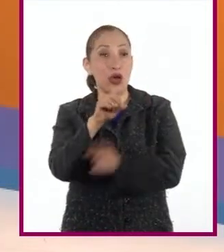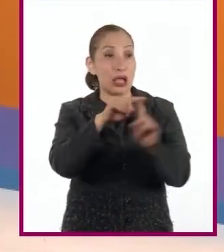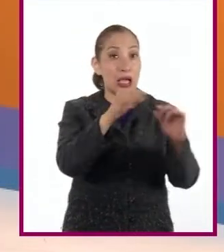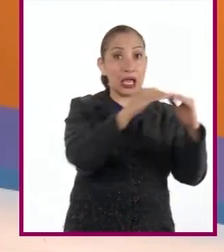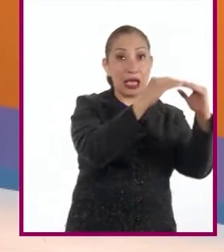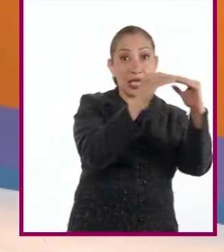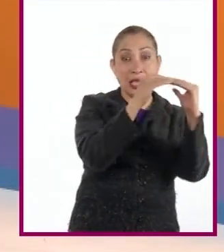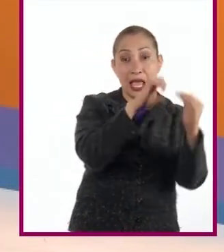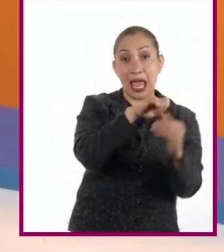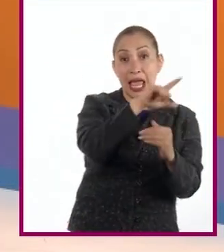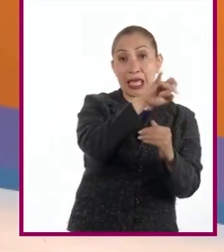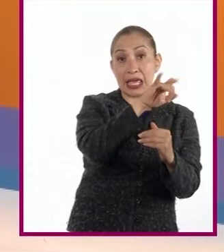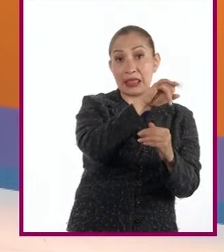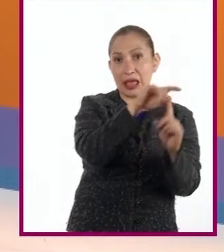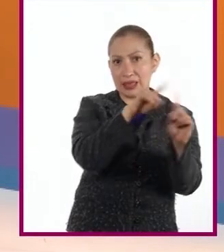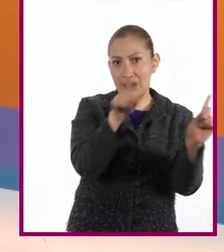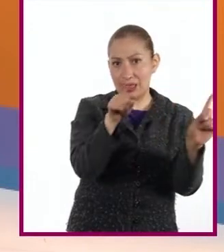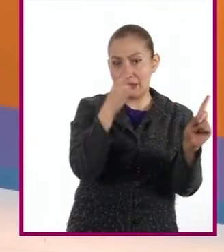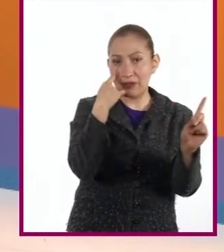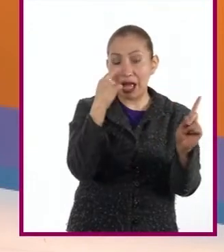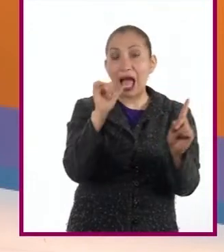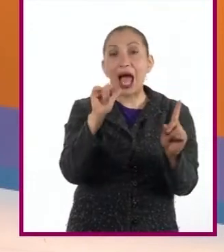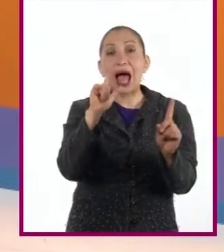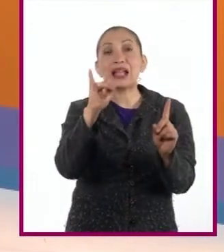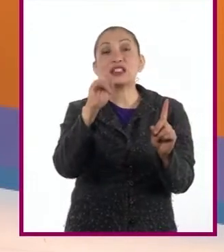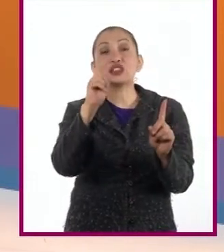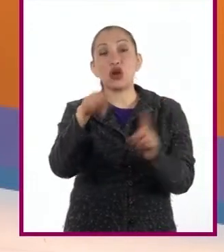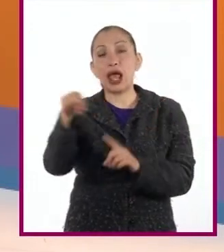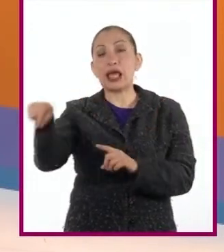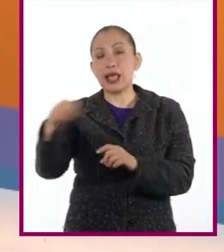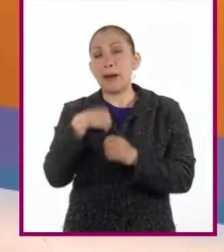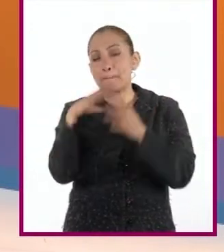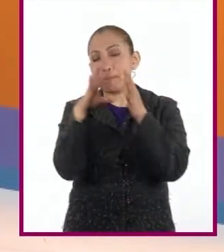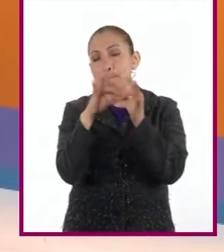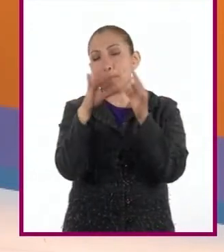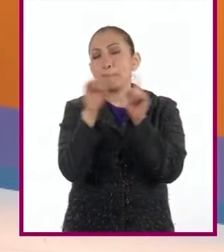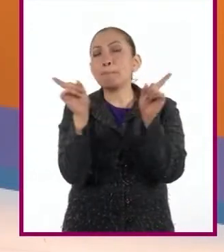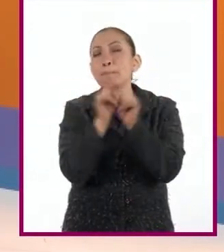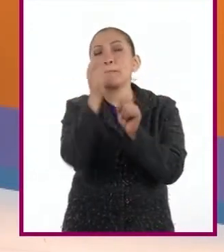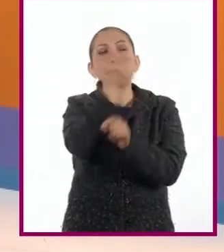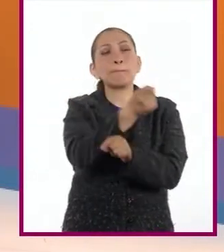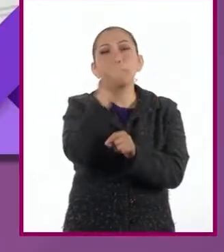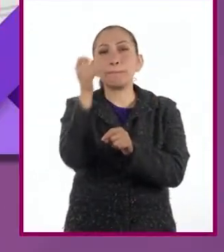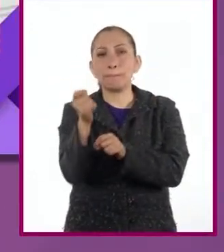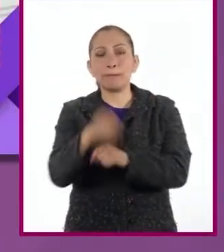de género, les invito a escuchar a Allison, quien nos comparte una breve definición.